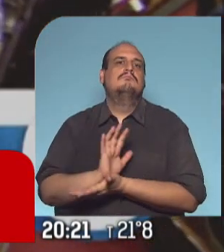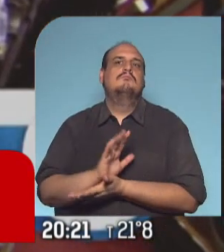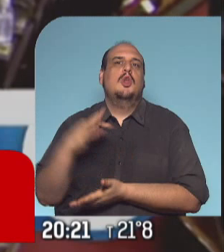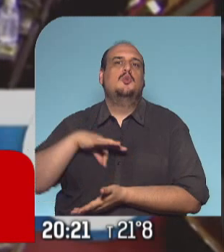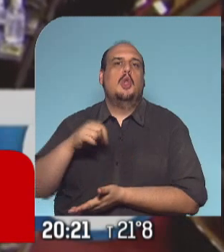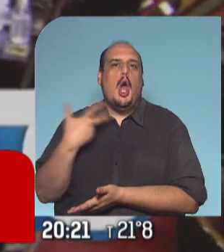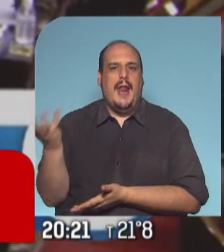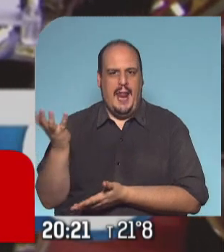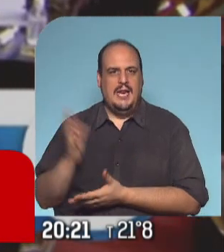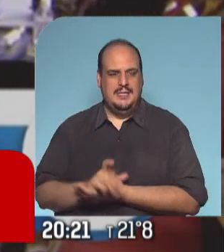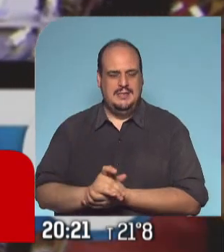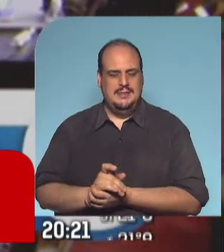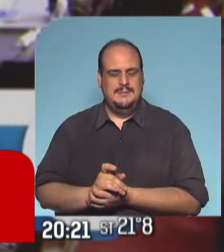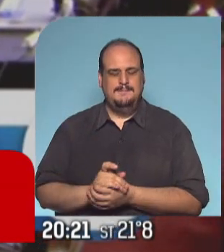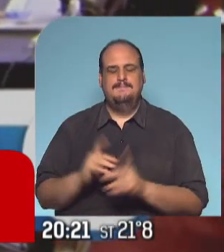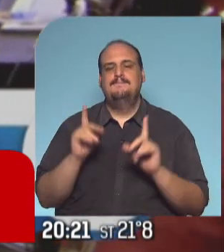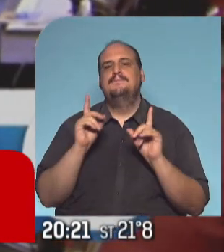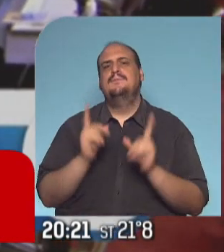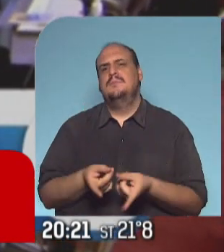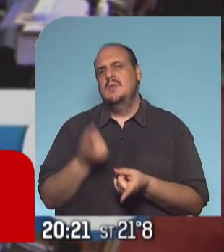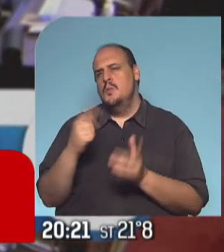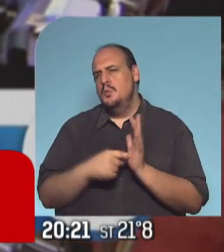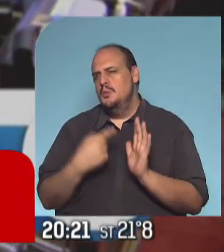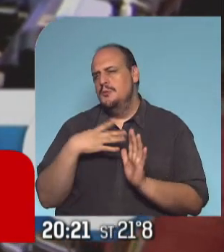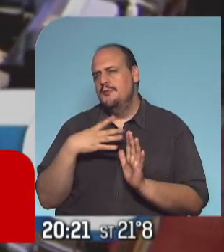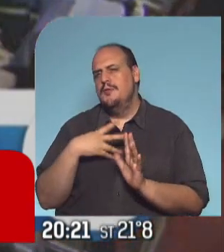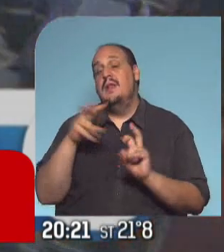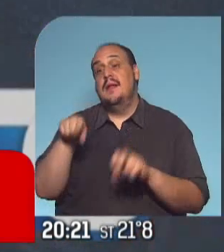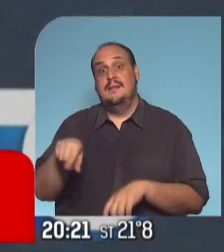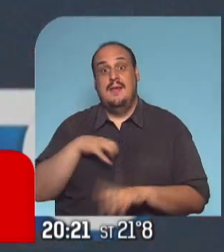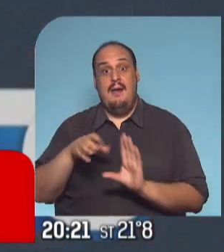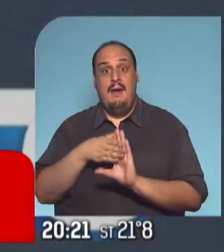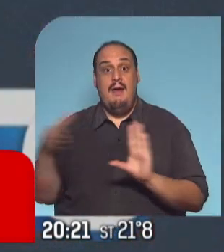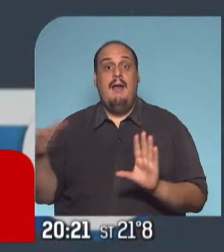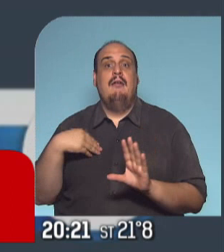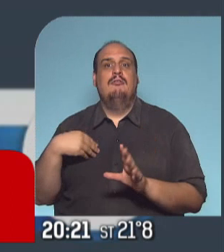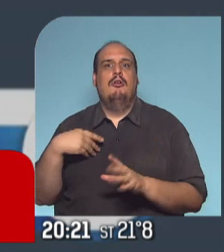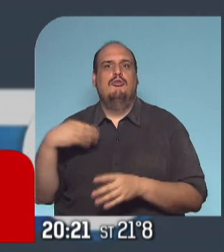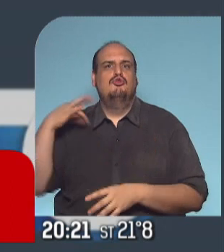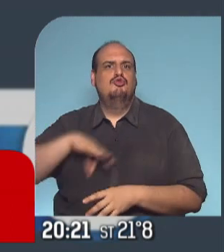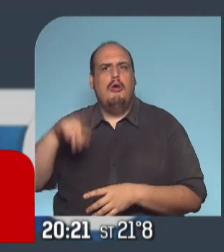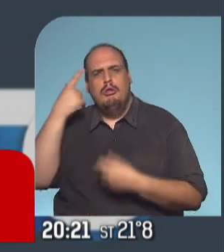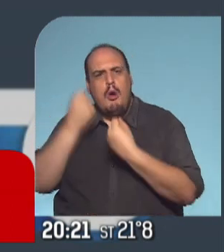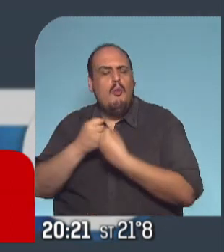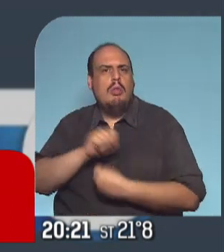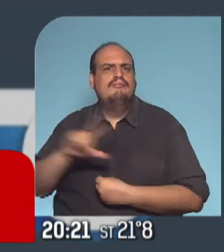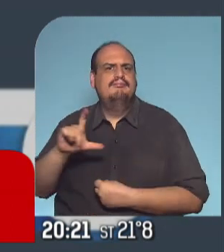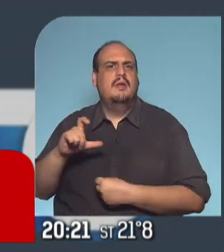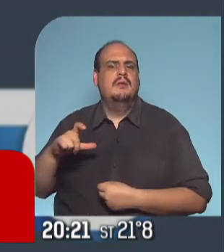a tener en cuenta también es que ver cómo va a impactar con las paritarias de este año. Tengamos en cuenta que este cálculo que se